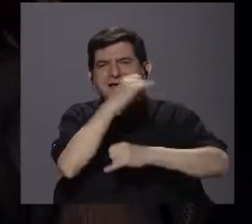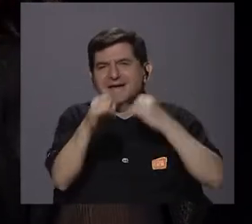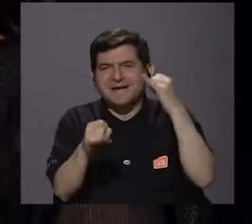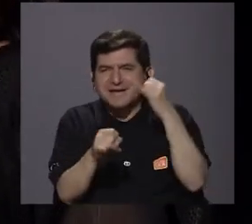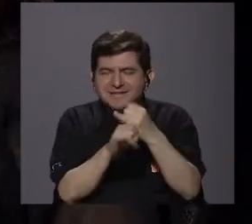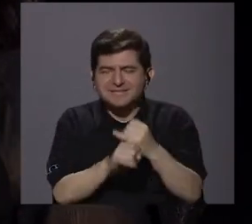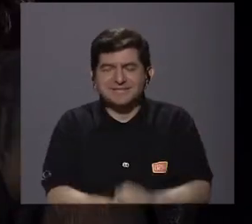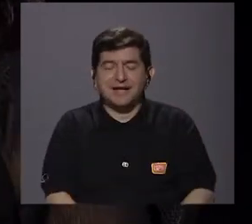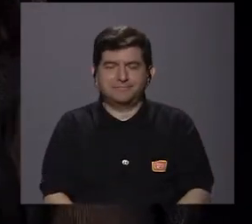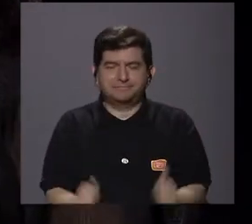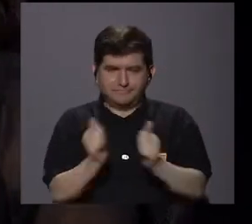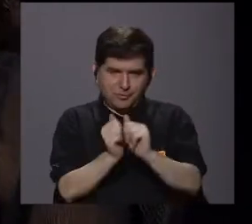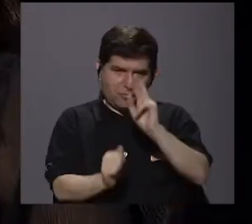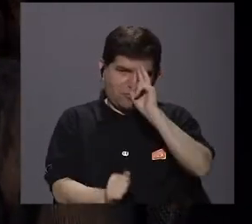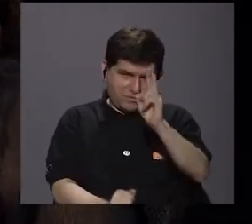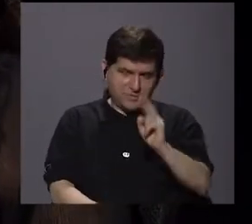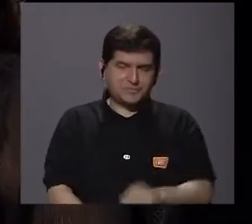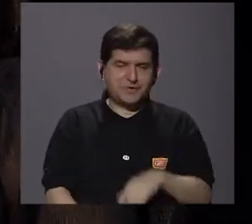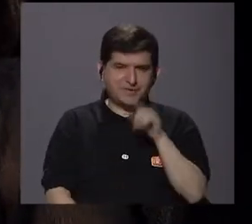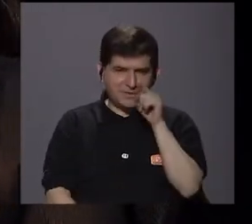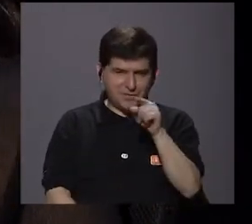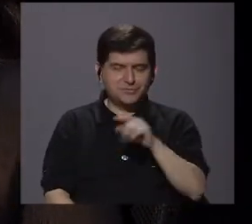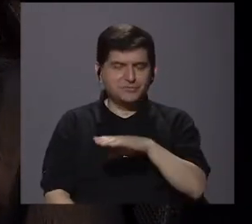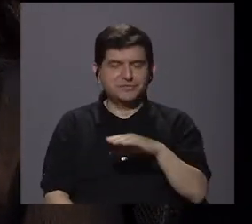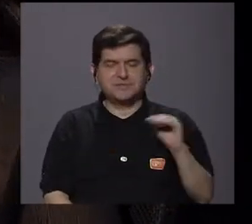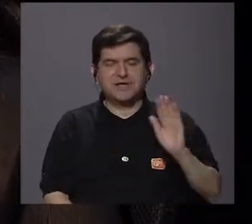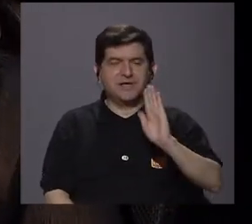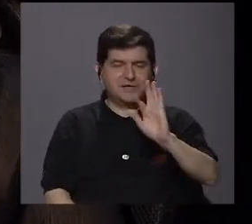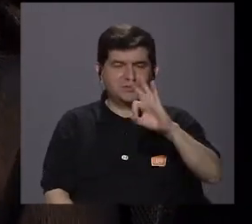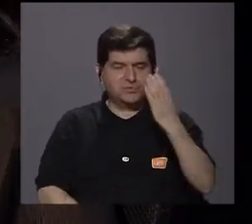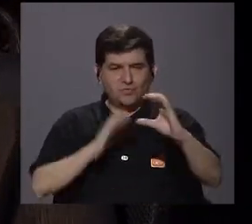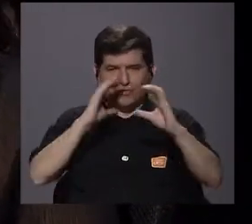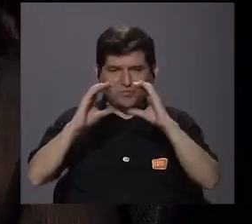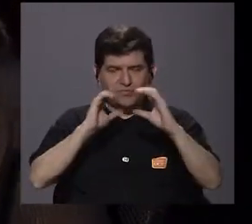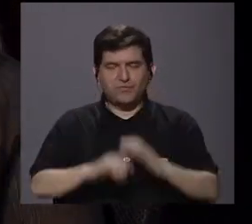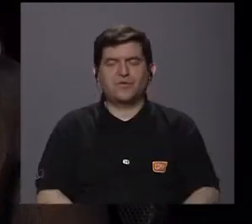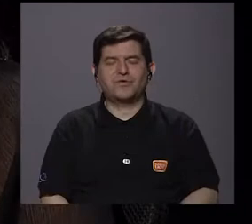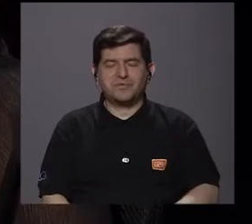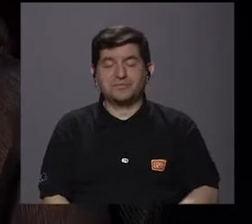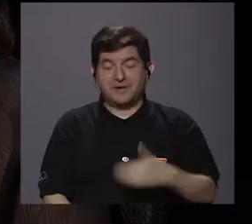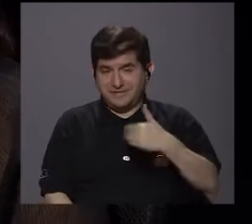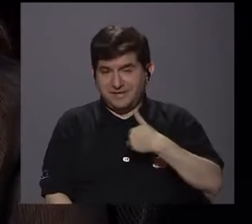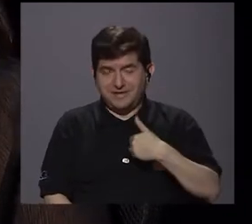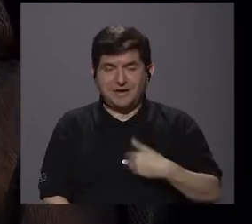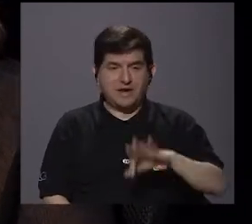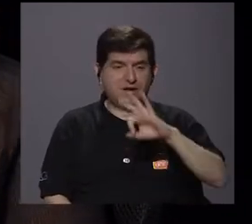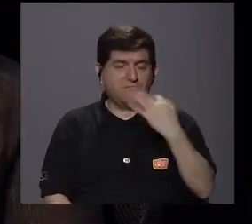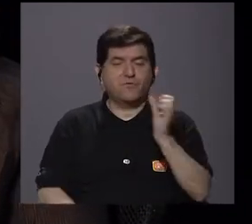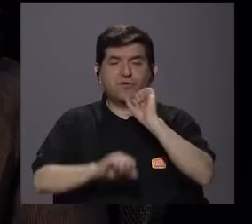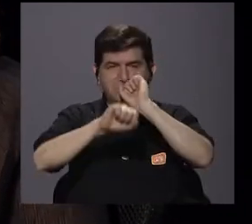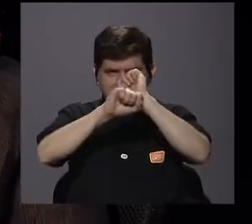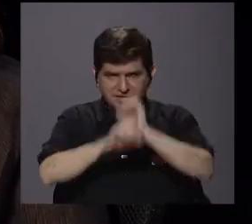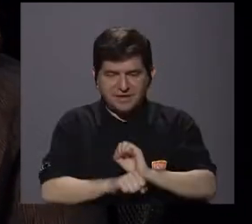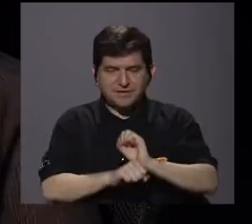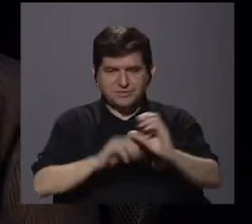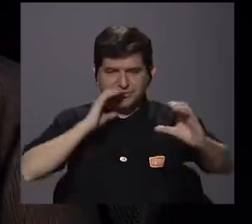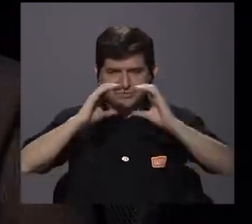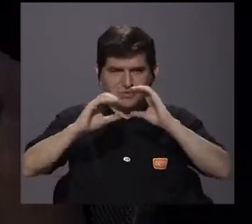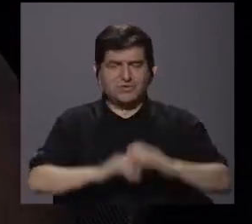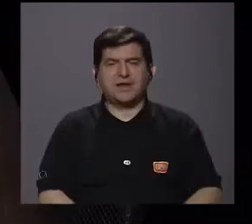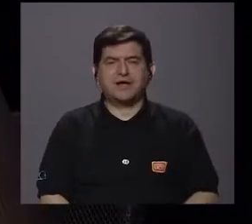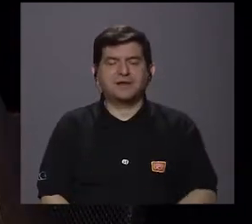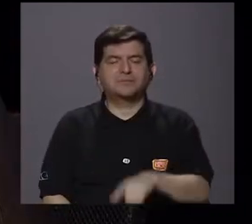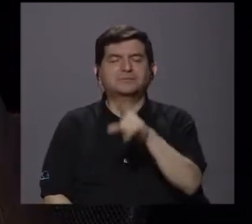todo el respeto que usted y su medio me merece, los medios tradicionales sobre todo,